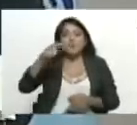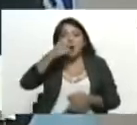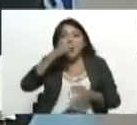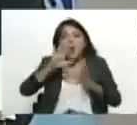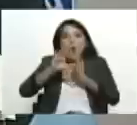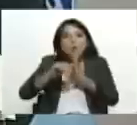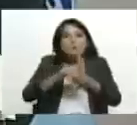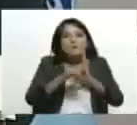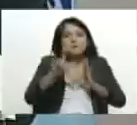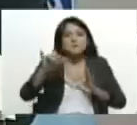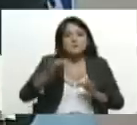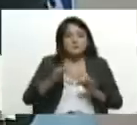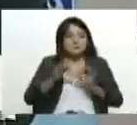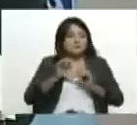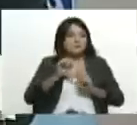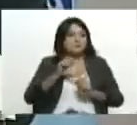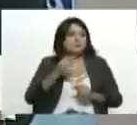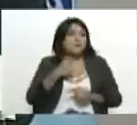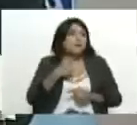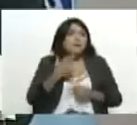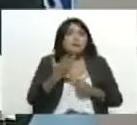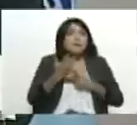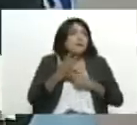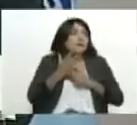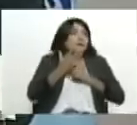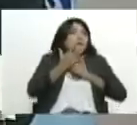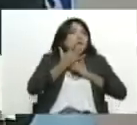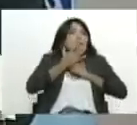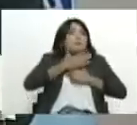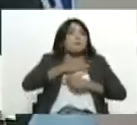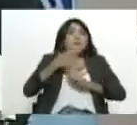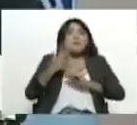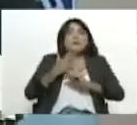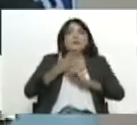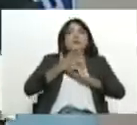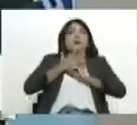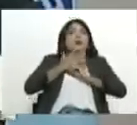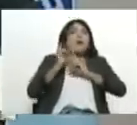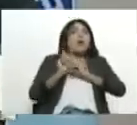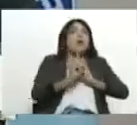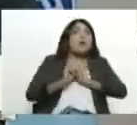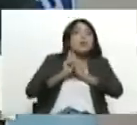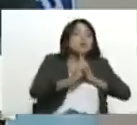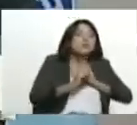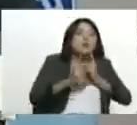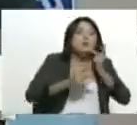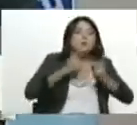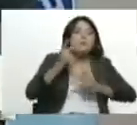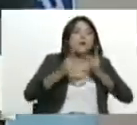autocalifiquen que nadie les cree más bien los desprecian más como perseguidos políticos